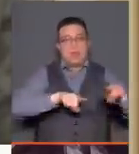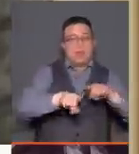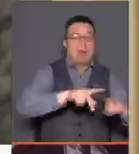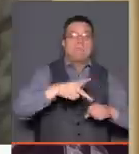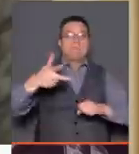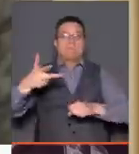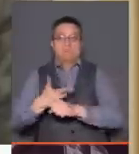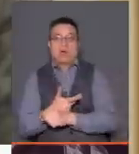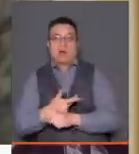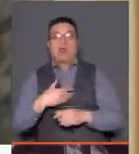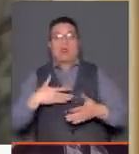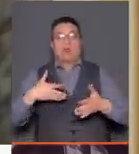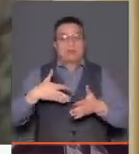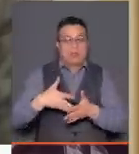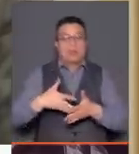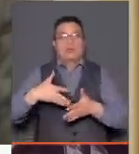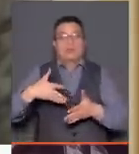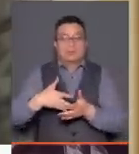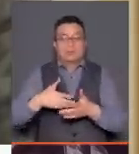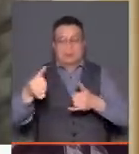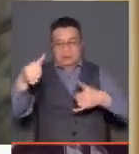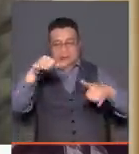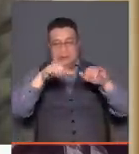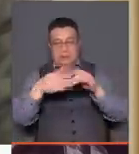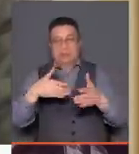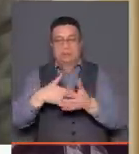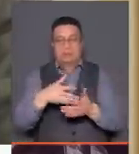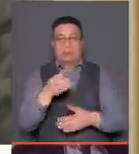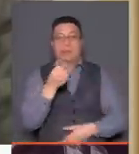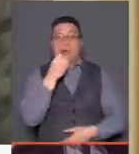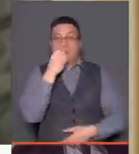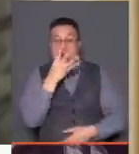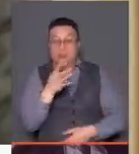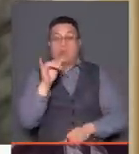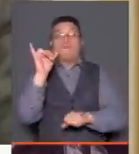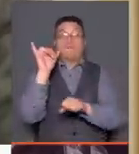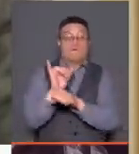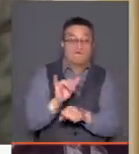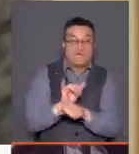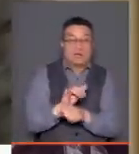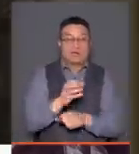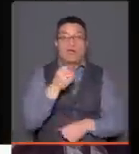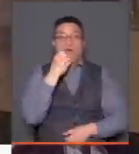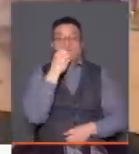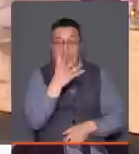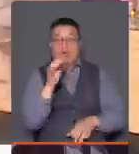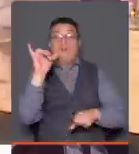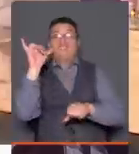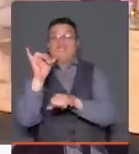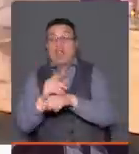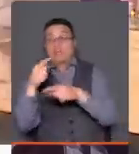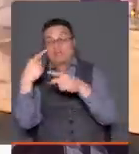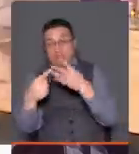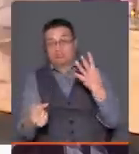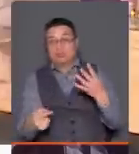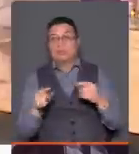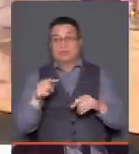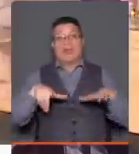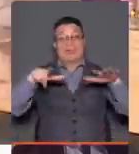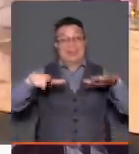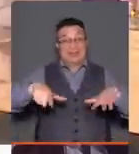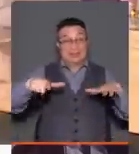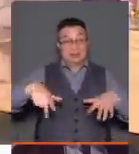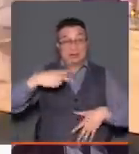limitaciones en la ciencia declaraciones falsas confesiones falsas Esto fue el 17 de noviembre